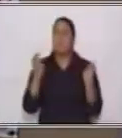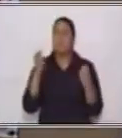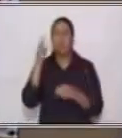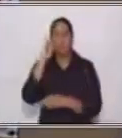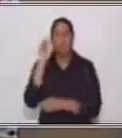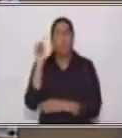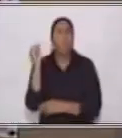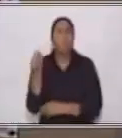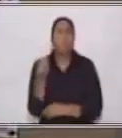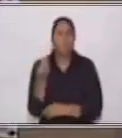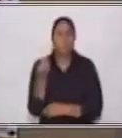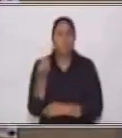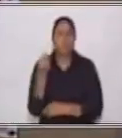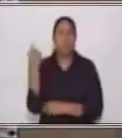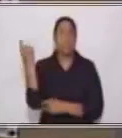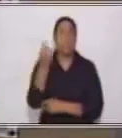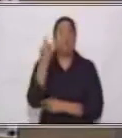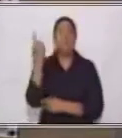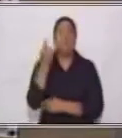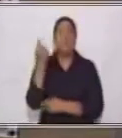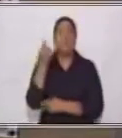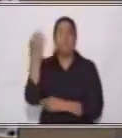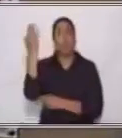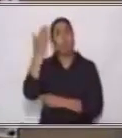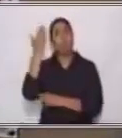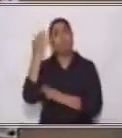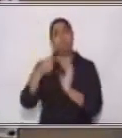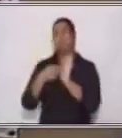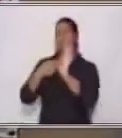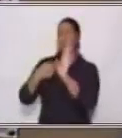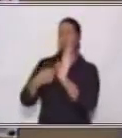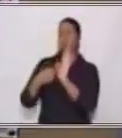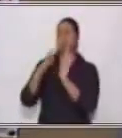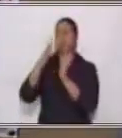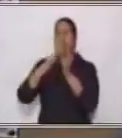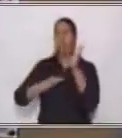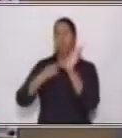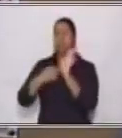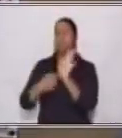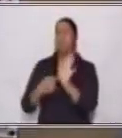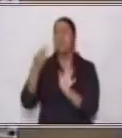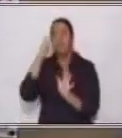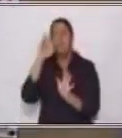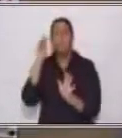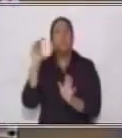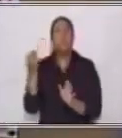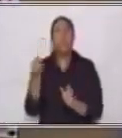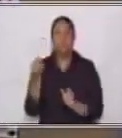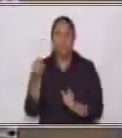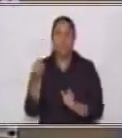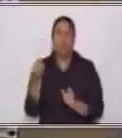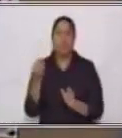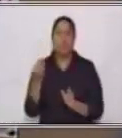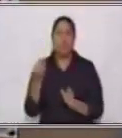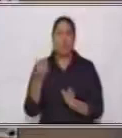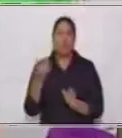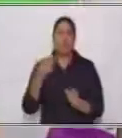relevante la exposición que el autor hizo, por qué es relevante o por qué son relevantes los argumentos que él